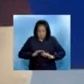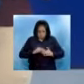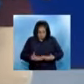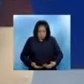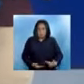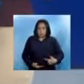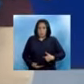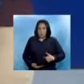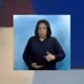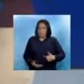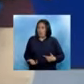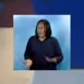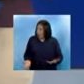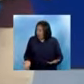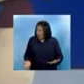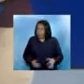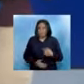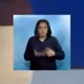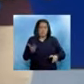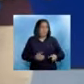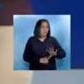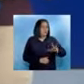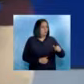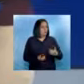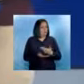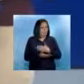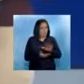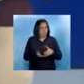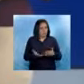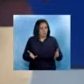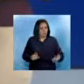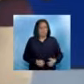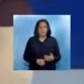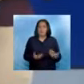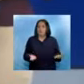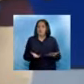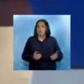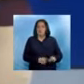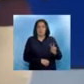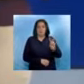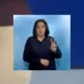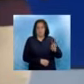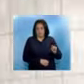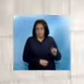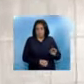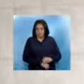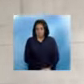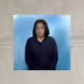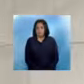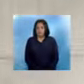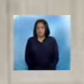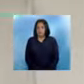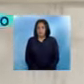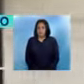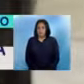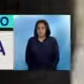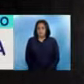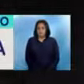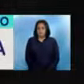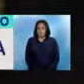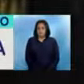mujer embarazada. Esto para robarle todas sus pertenencias. Ocurrió en Villa María de Triunfo.